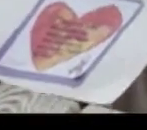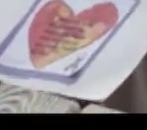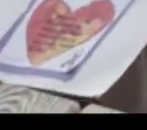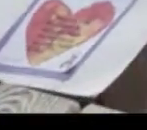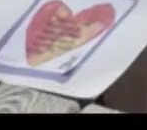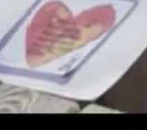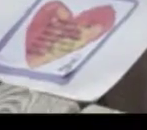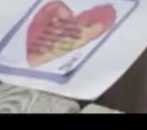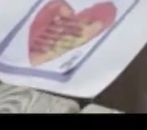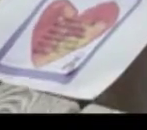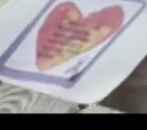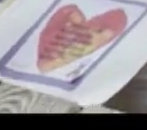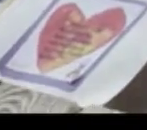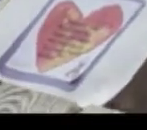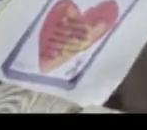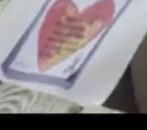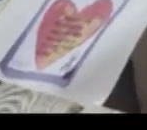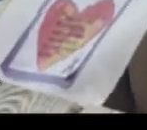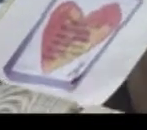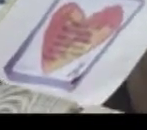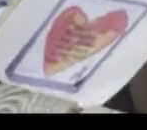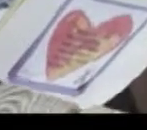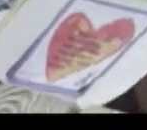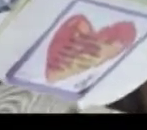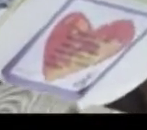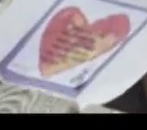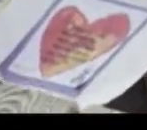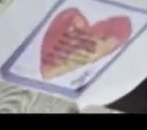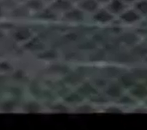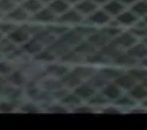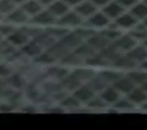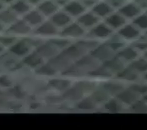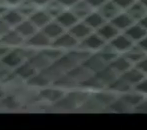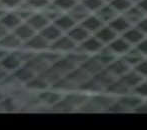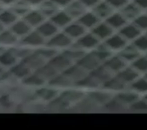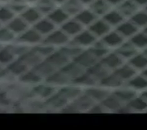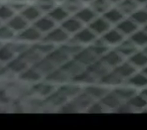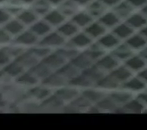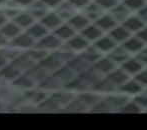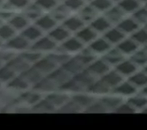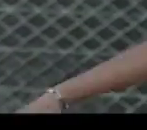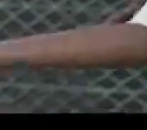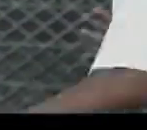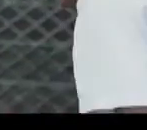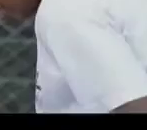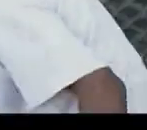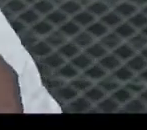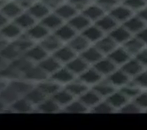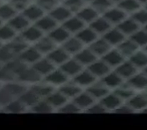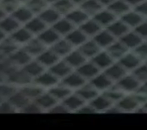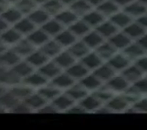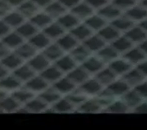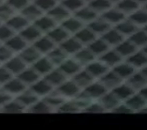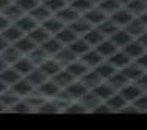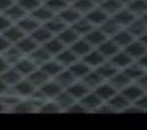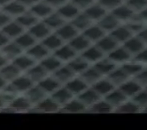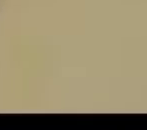tienen los niños con Asperger es que